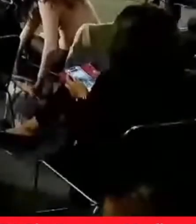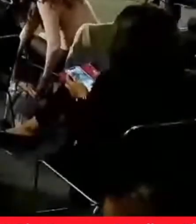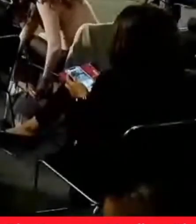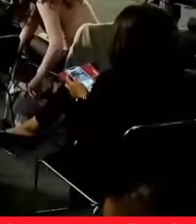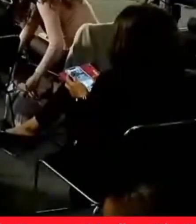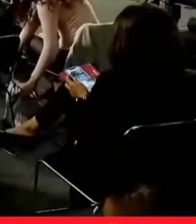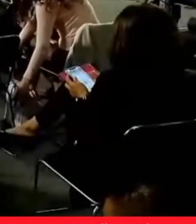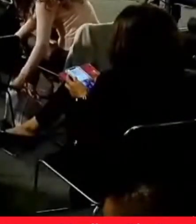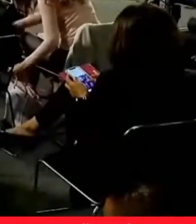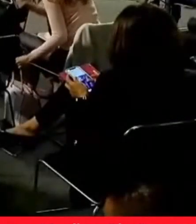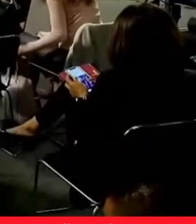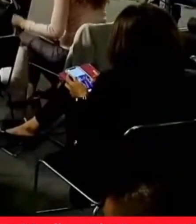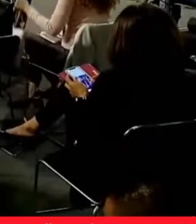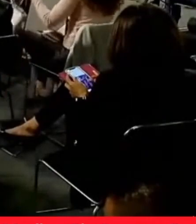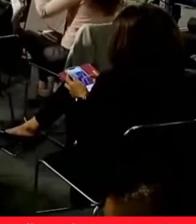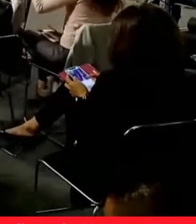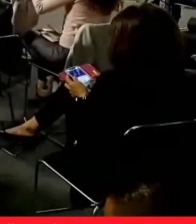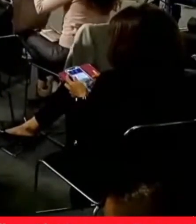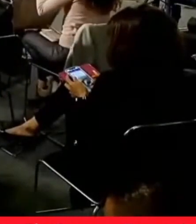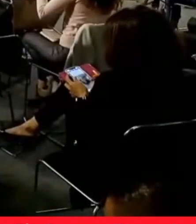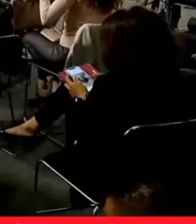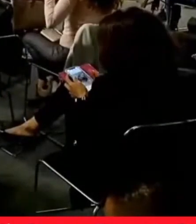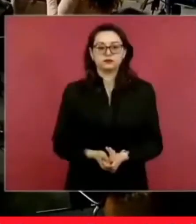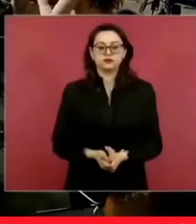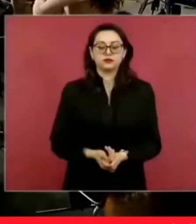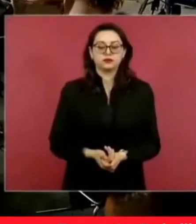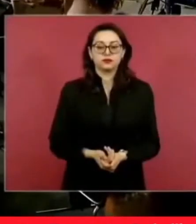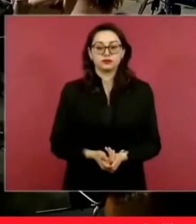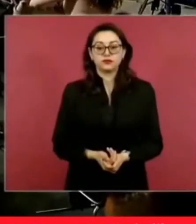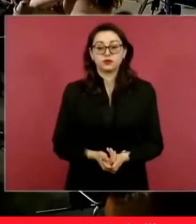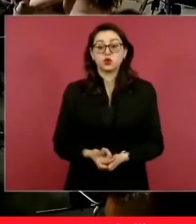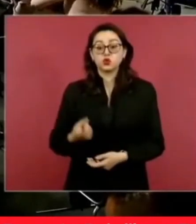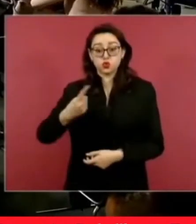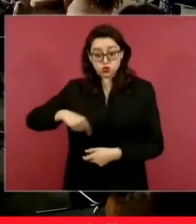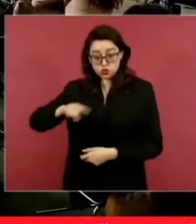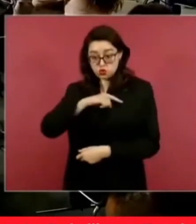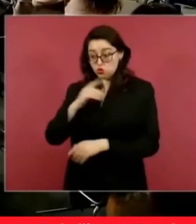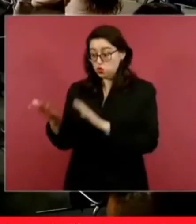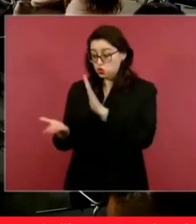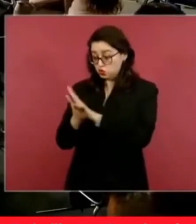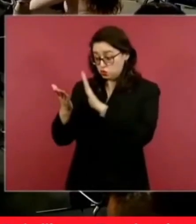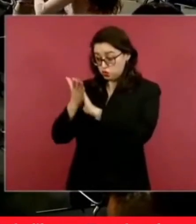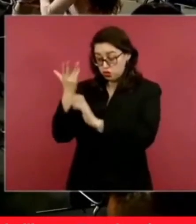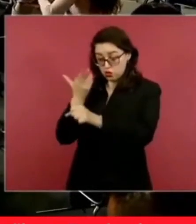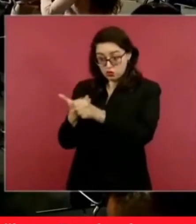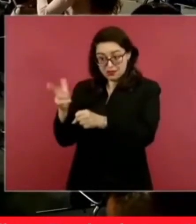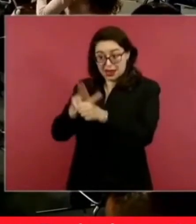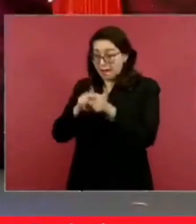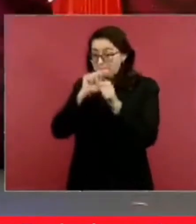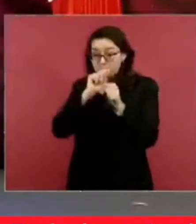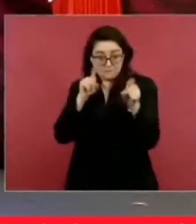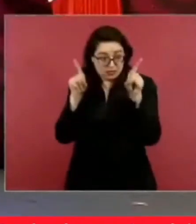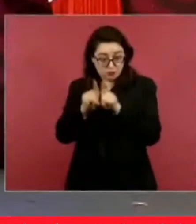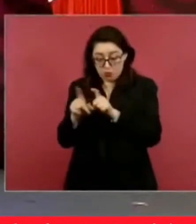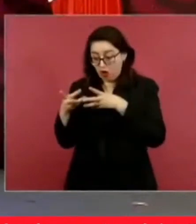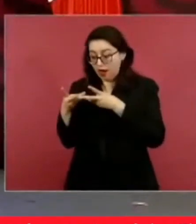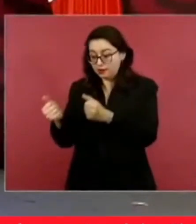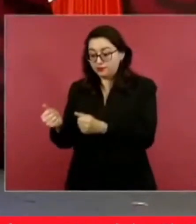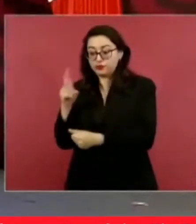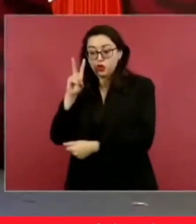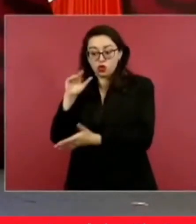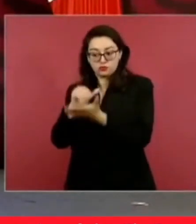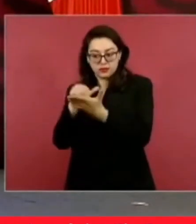364 millones de 2.000 que cuesta a 17.000